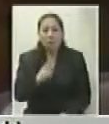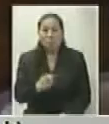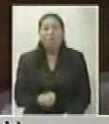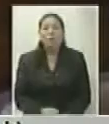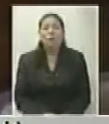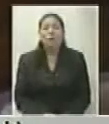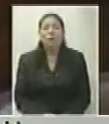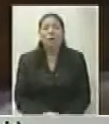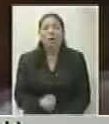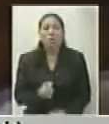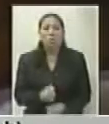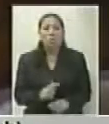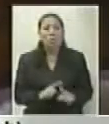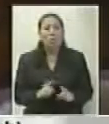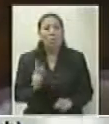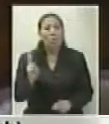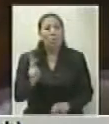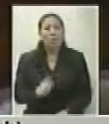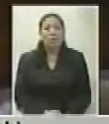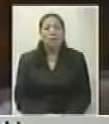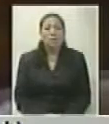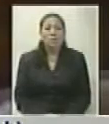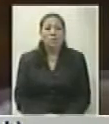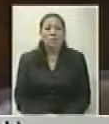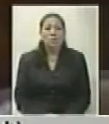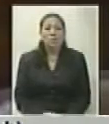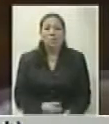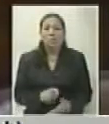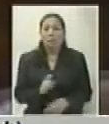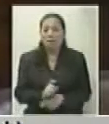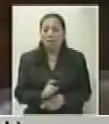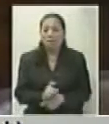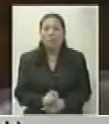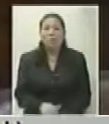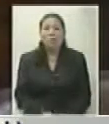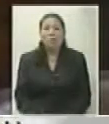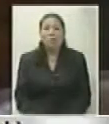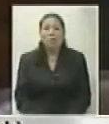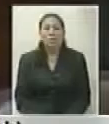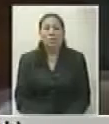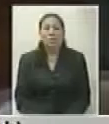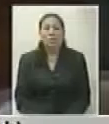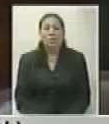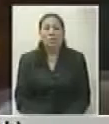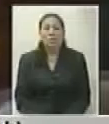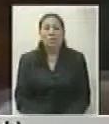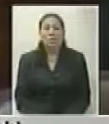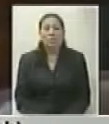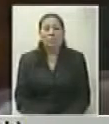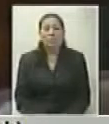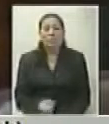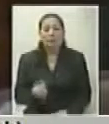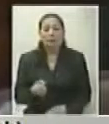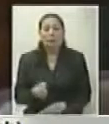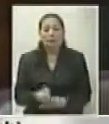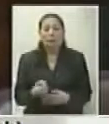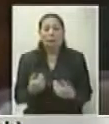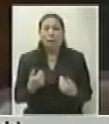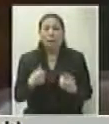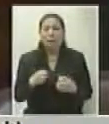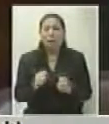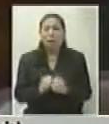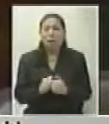atropello contra algún profesor, contra alguien que esté dedicado a la enseñanza, señor presidente. Más allá de la lucha frontal que tenemos